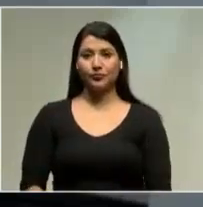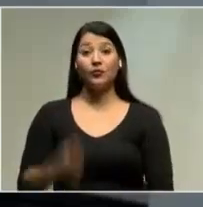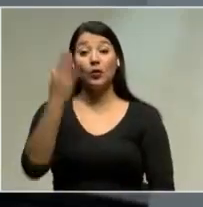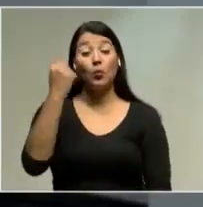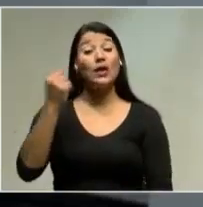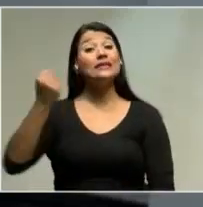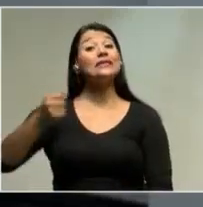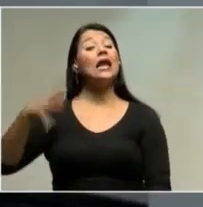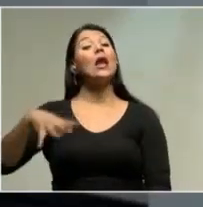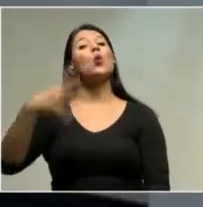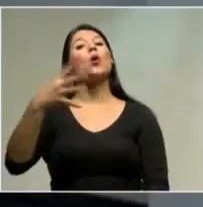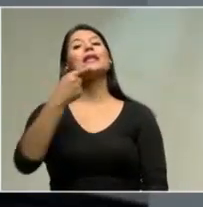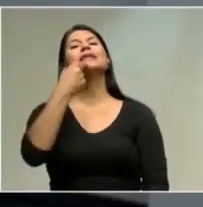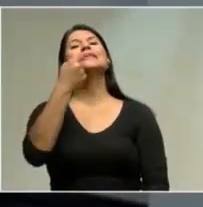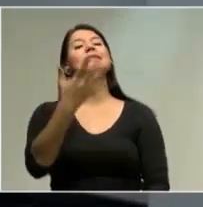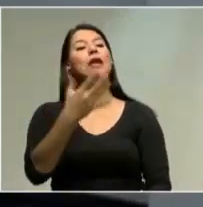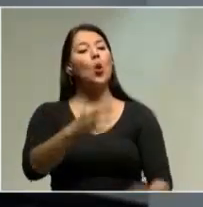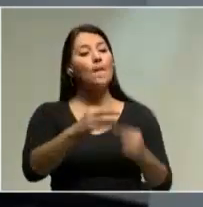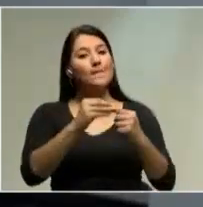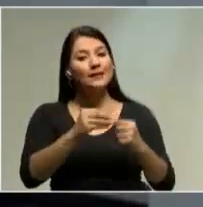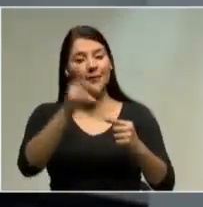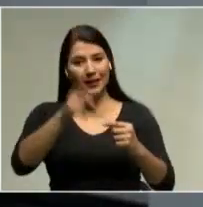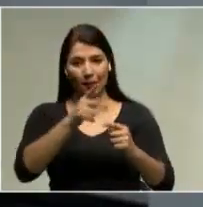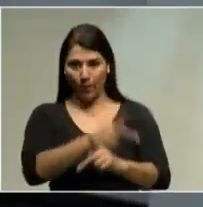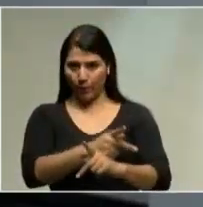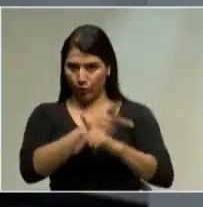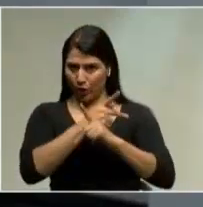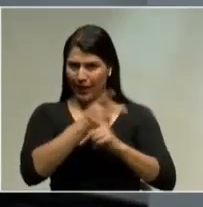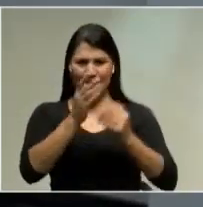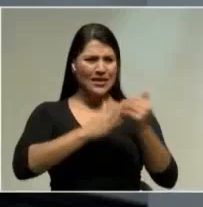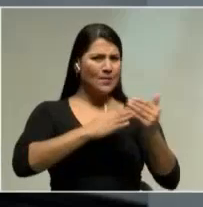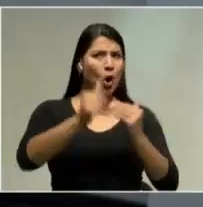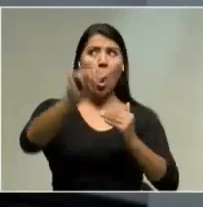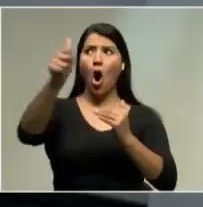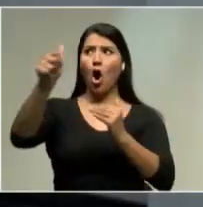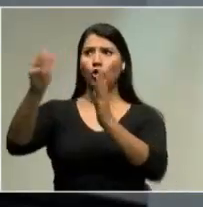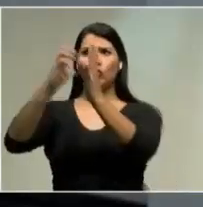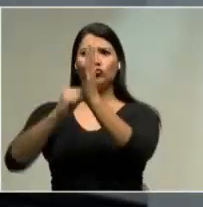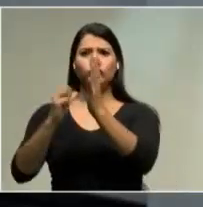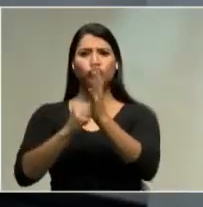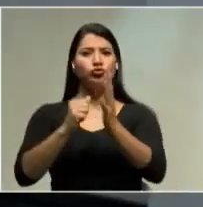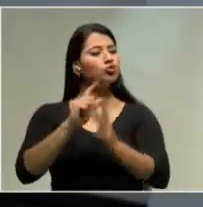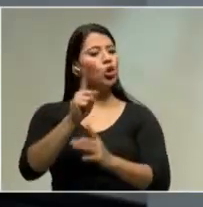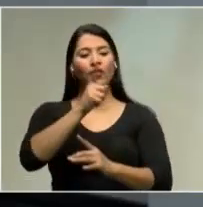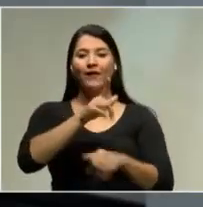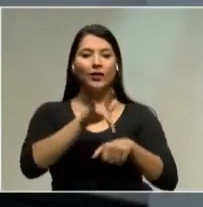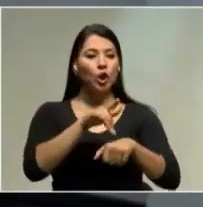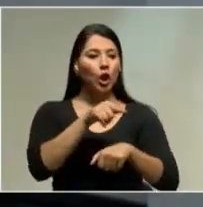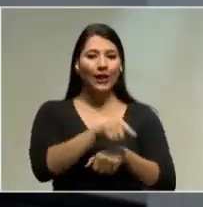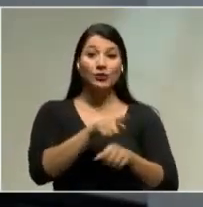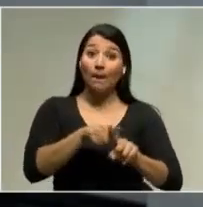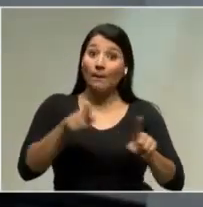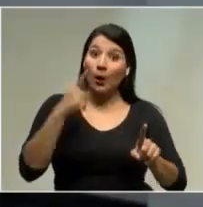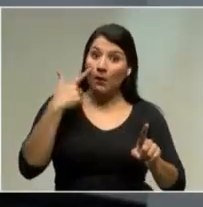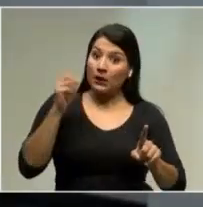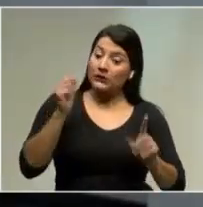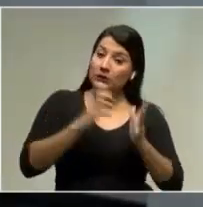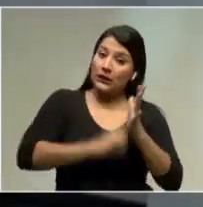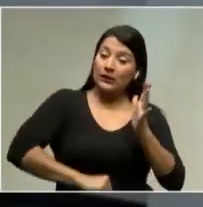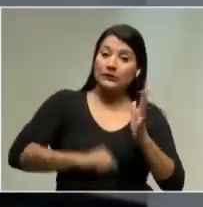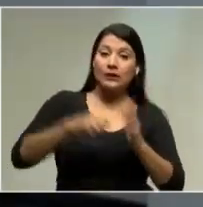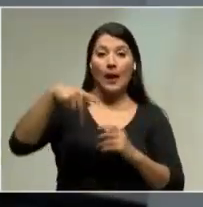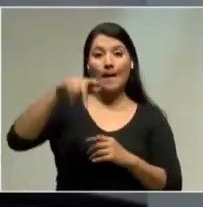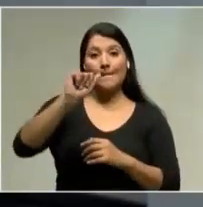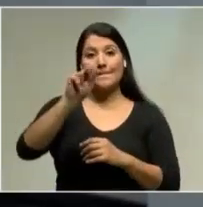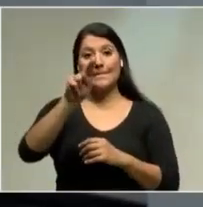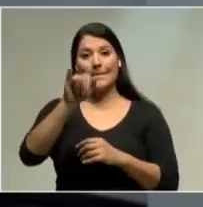Sala Constitucional que es lo principal que hay que proteger, aunque recorten en otros rubros no deberían recortar en eso, sin embargo al PANI le están quitando 18.000